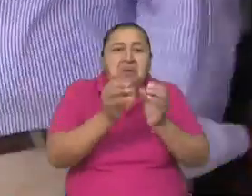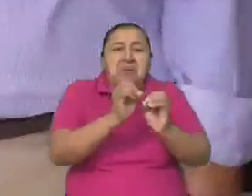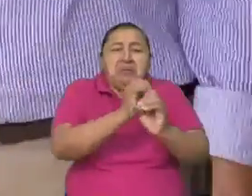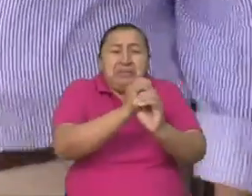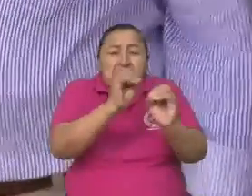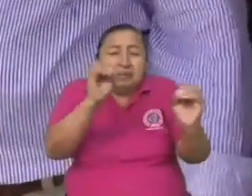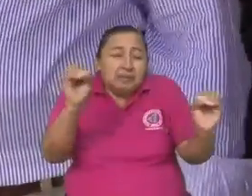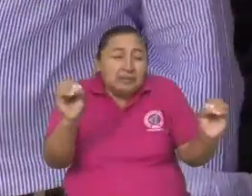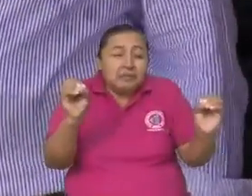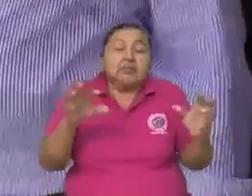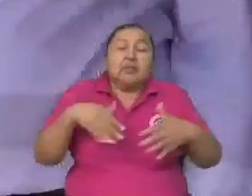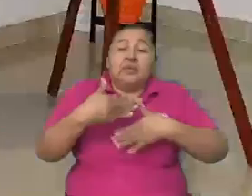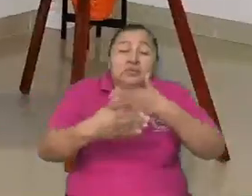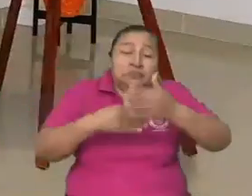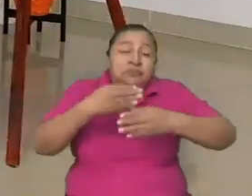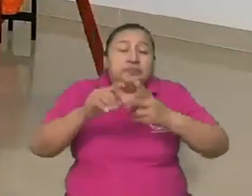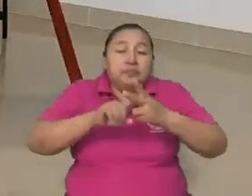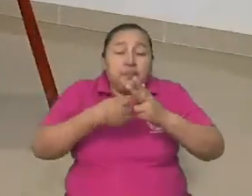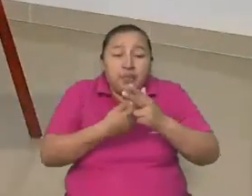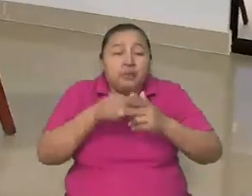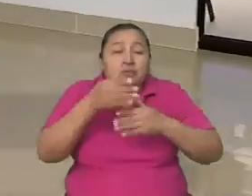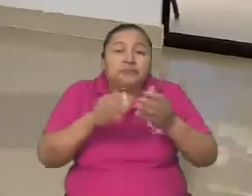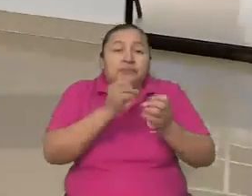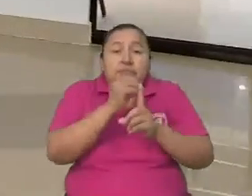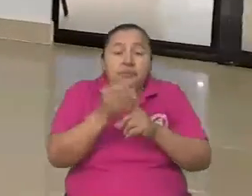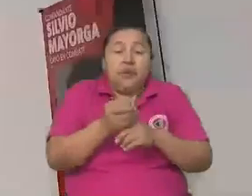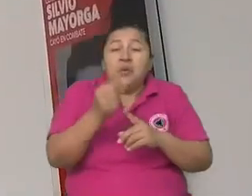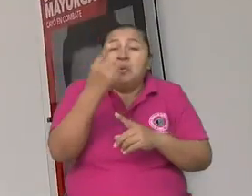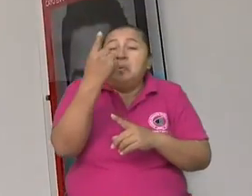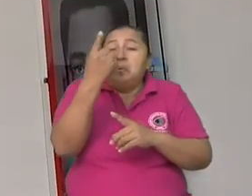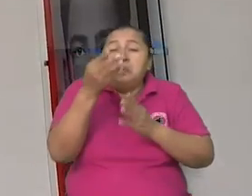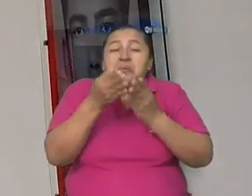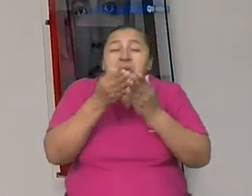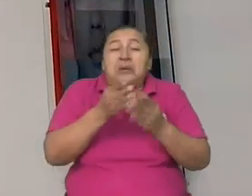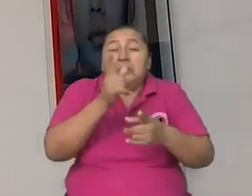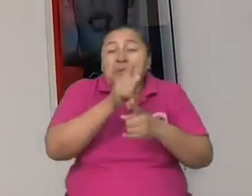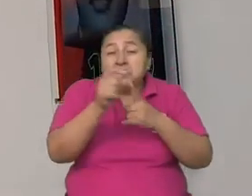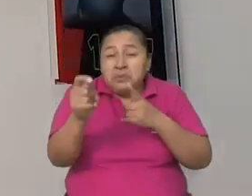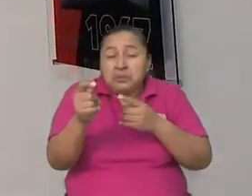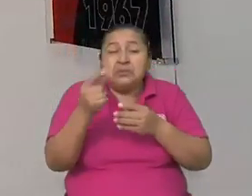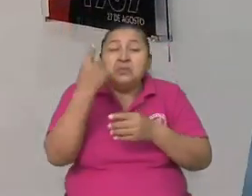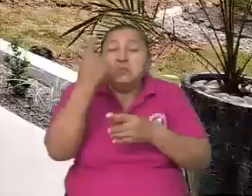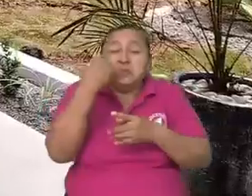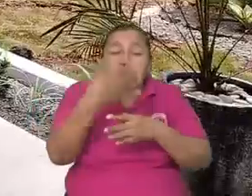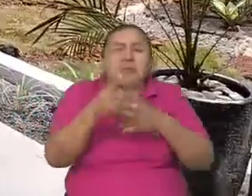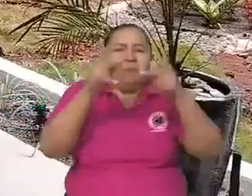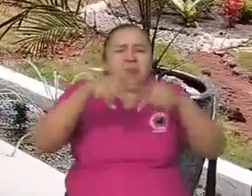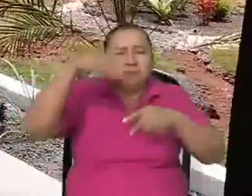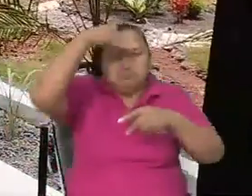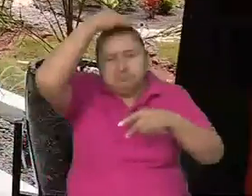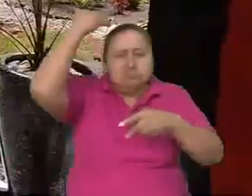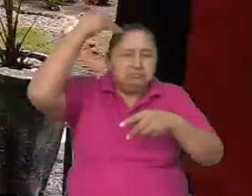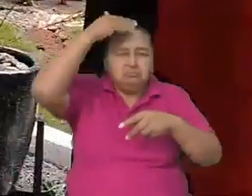nosotros comenzamos a organizar ahí, solamente llegaba un barco mensual, que era de unos señores árabes.